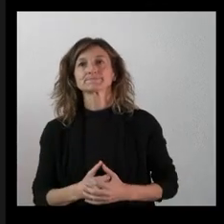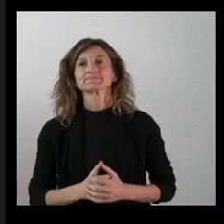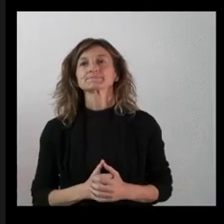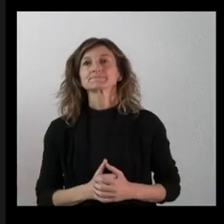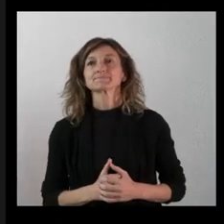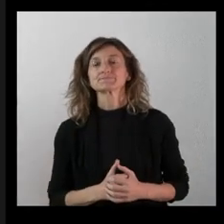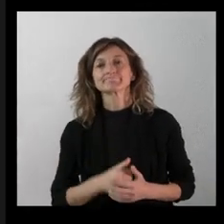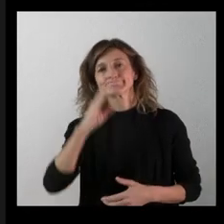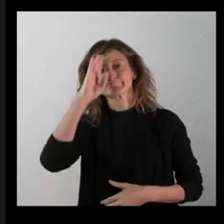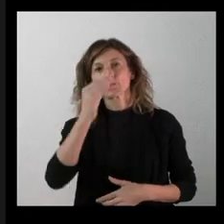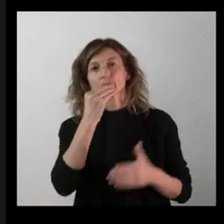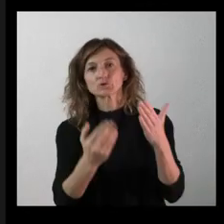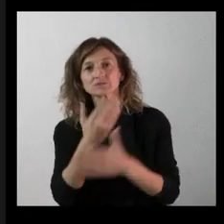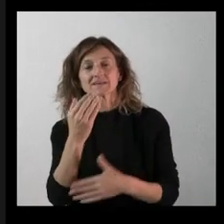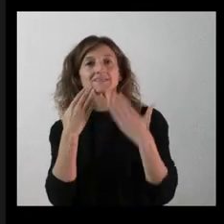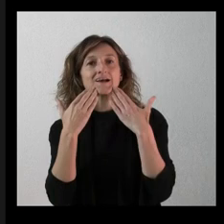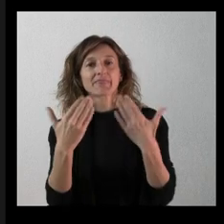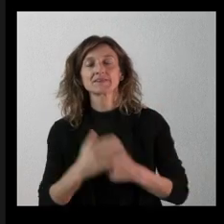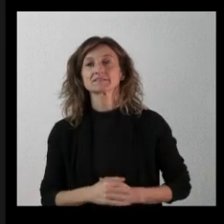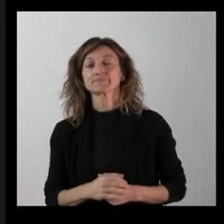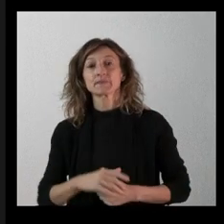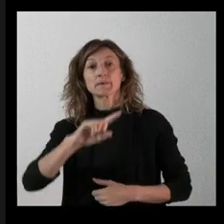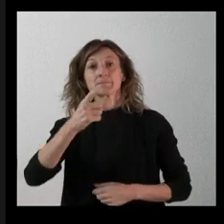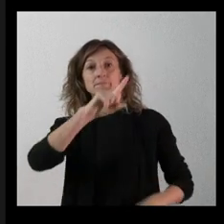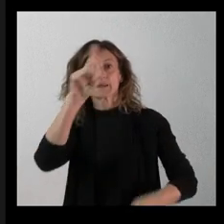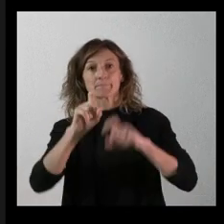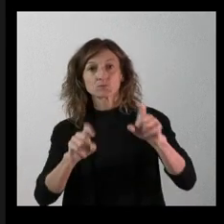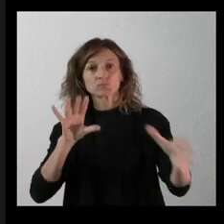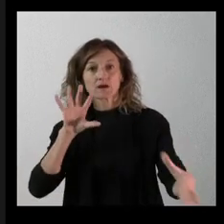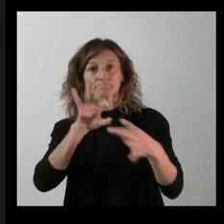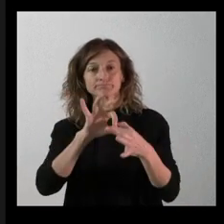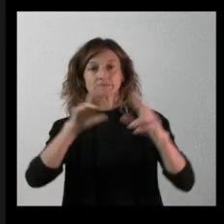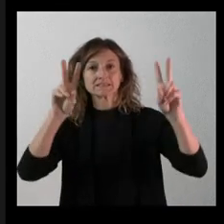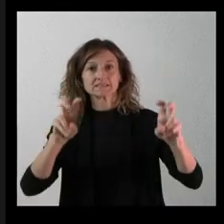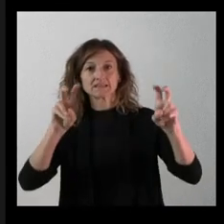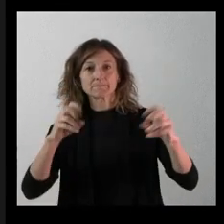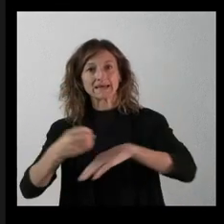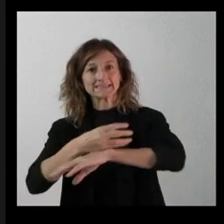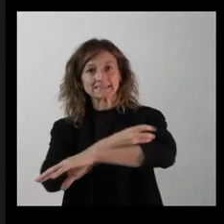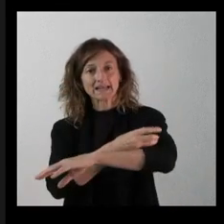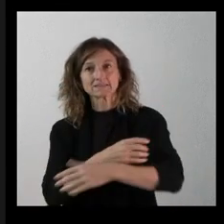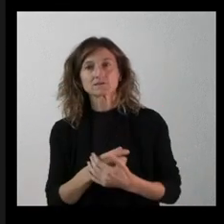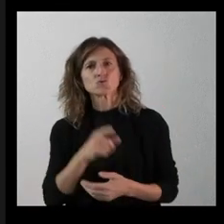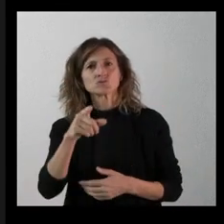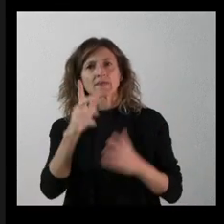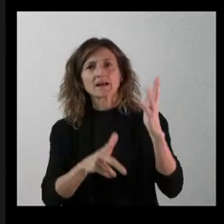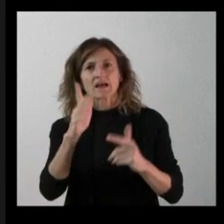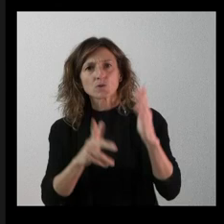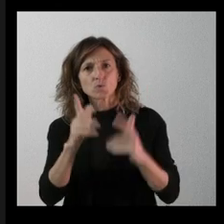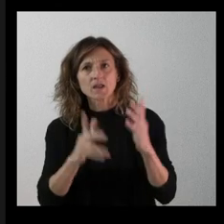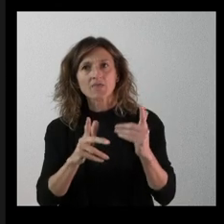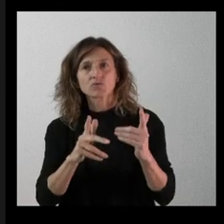Hola muy buenas y muchas gracias la primera pregunta era sobre el tema de los trenes no sé si tienen calculado exactamente